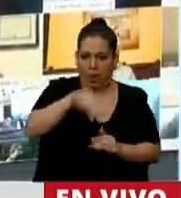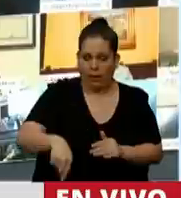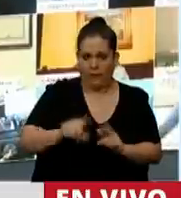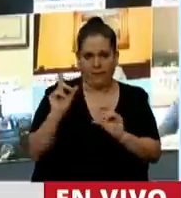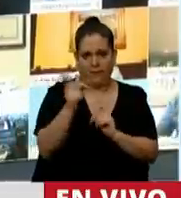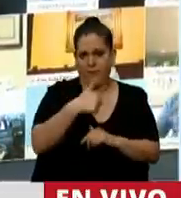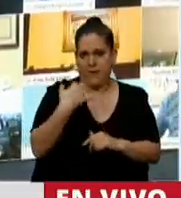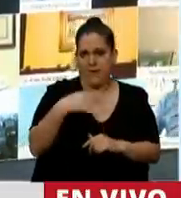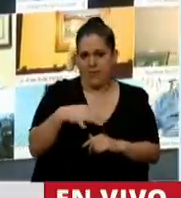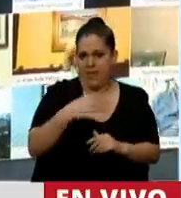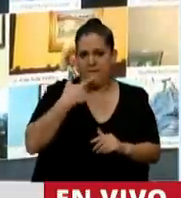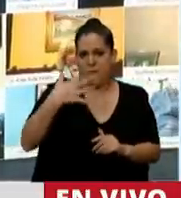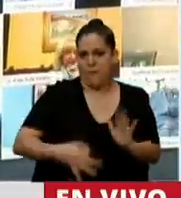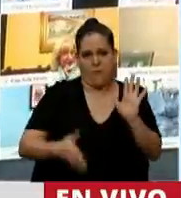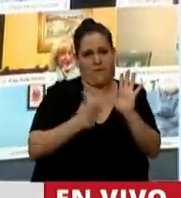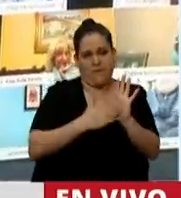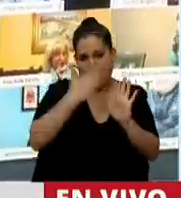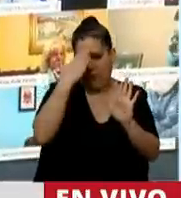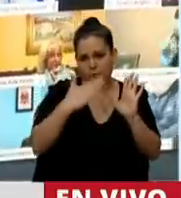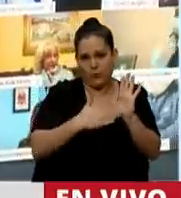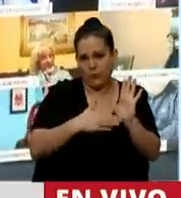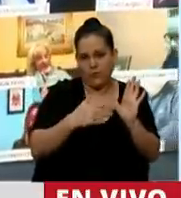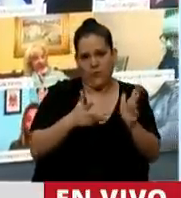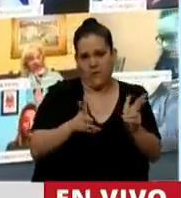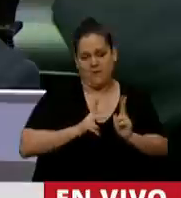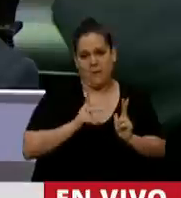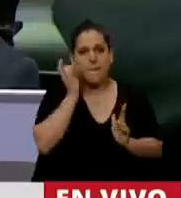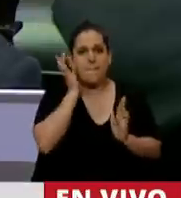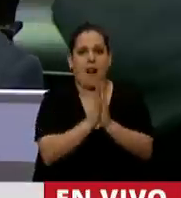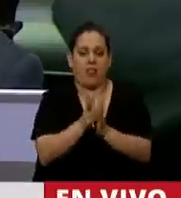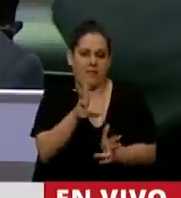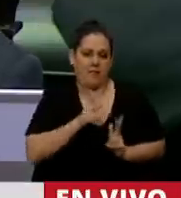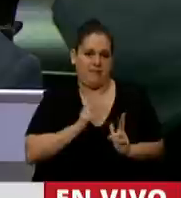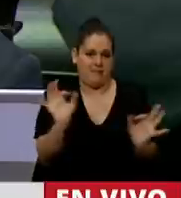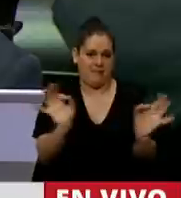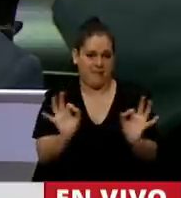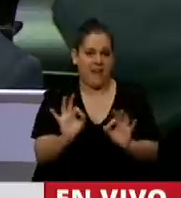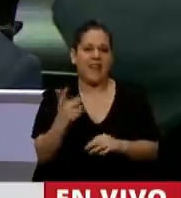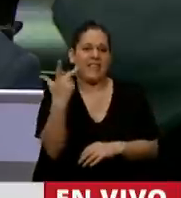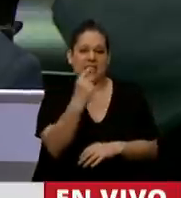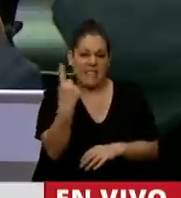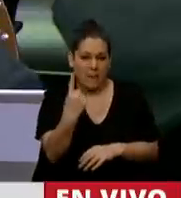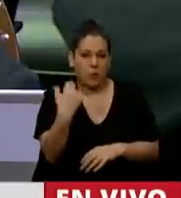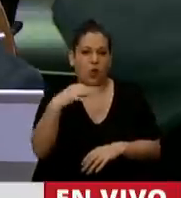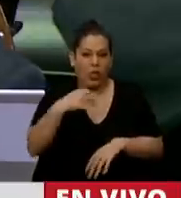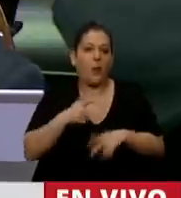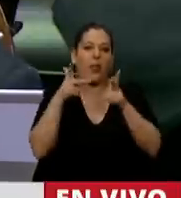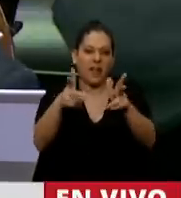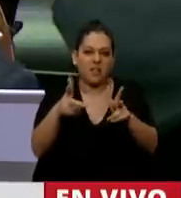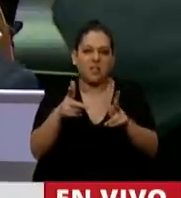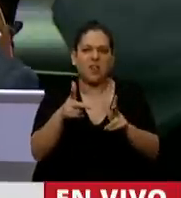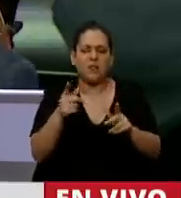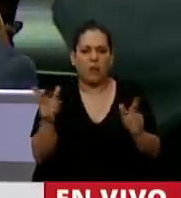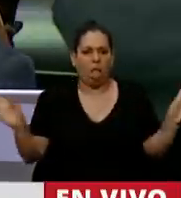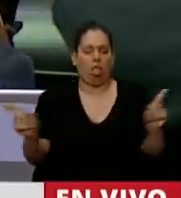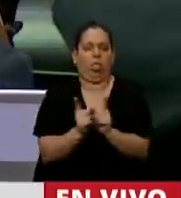Constitución establece que tenía que venir. Habló de 3 temas y voy a ser rápido en este stand-up que tenemos los diputados para en 3 minutos decir lo que no pudimos decir en 9 meses. Usted